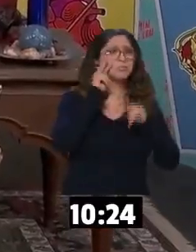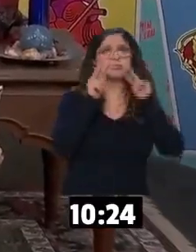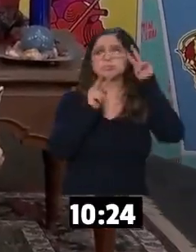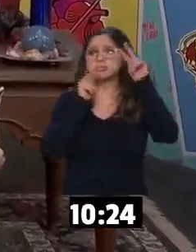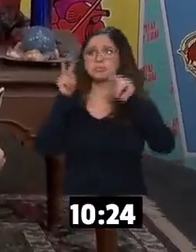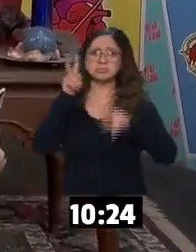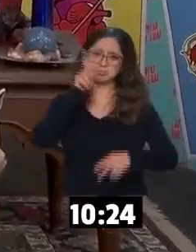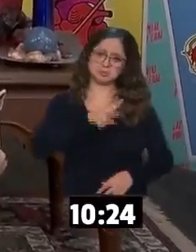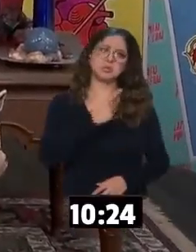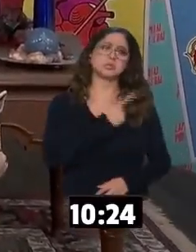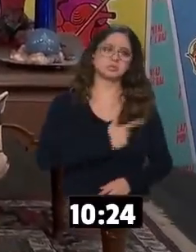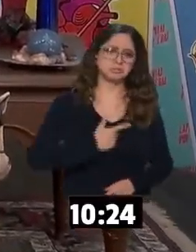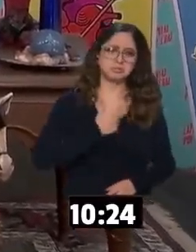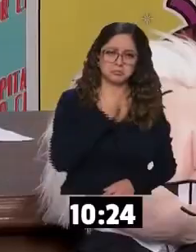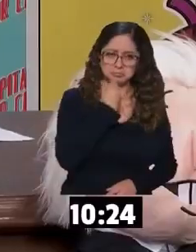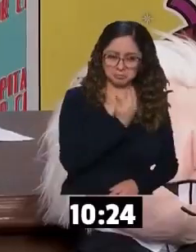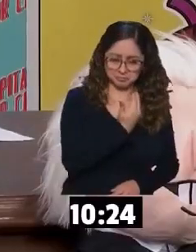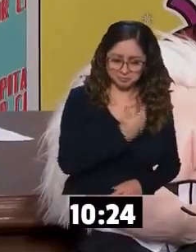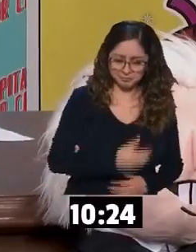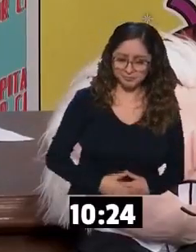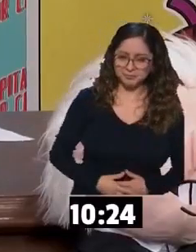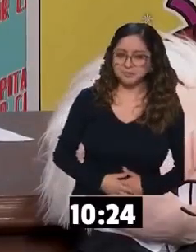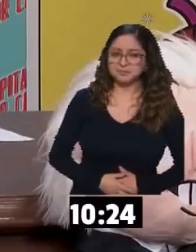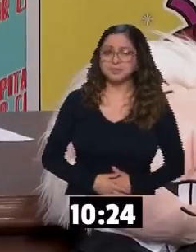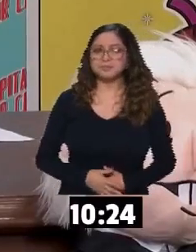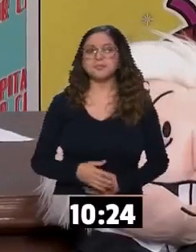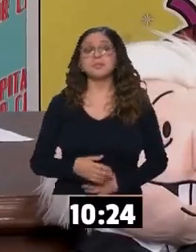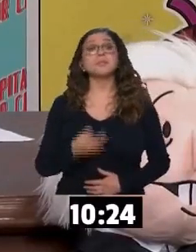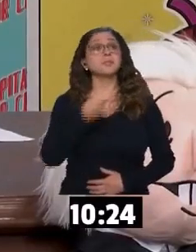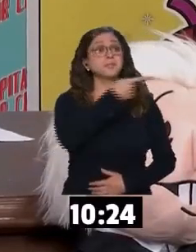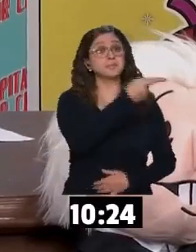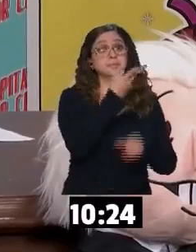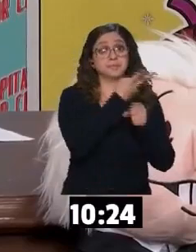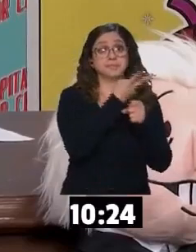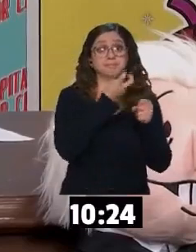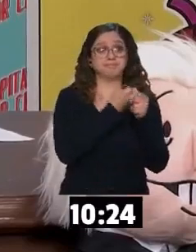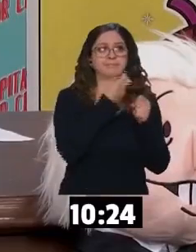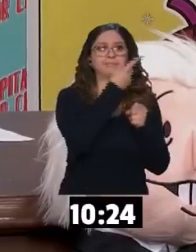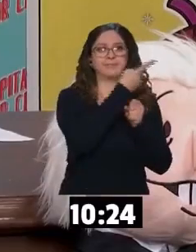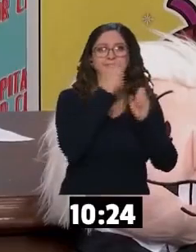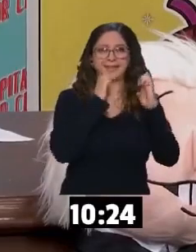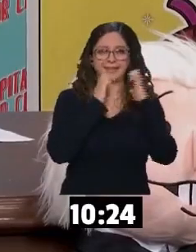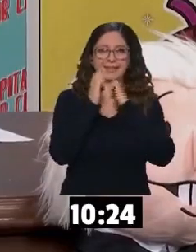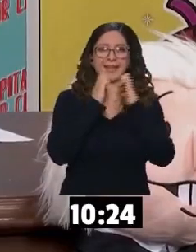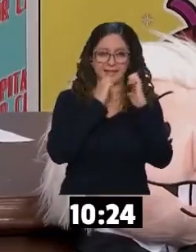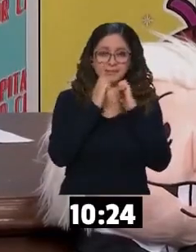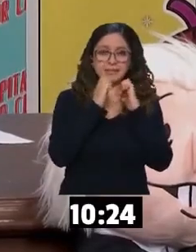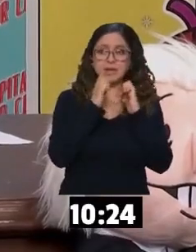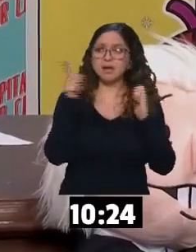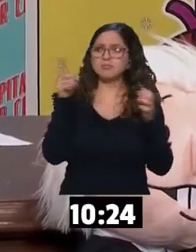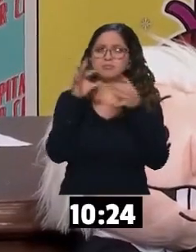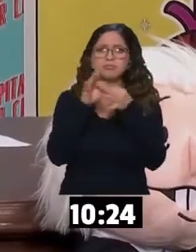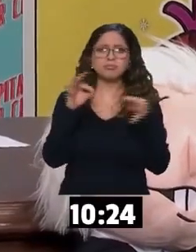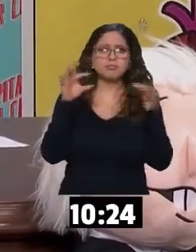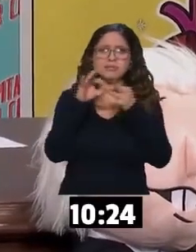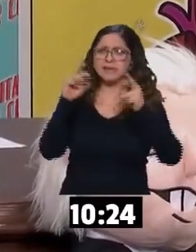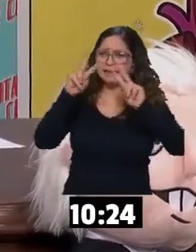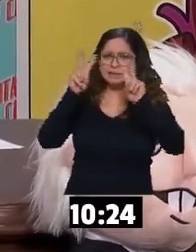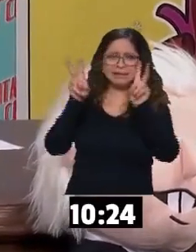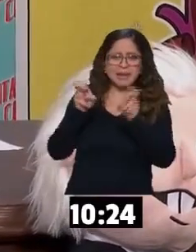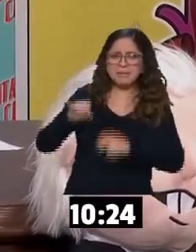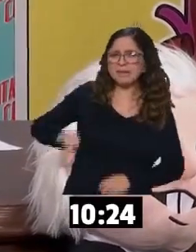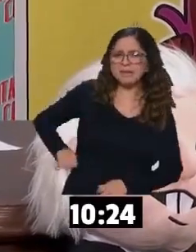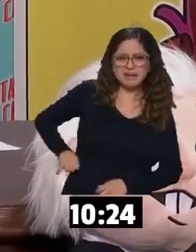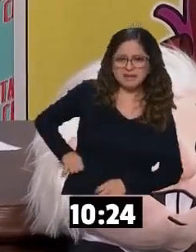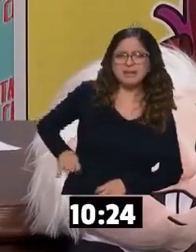Nuestro siguiente invitado escribió un libro muy interesante. ¿De qué habla? Muy interesante sobre la cancelación